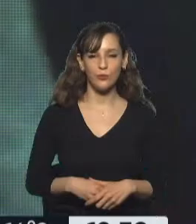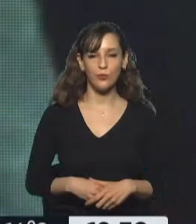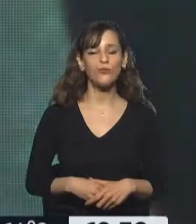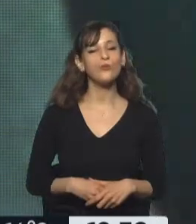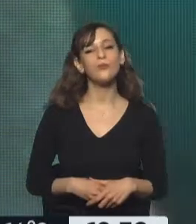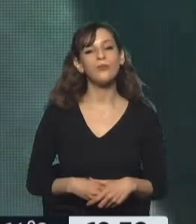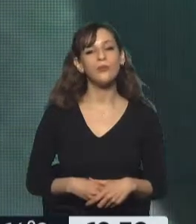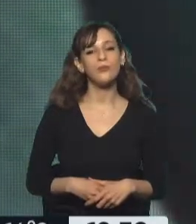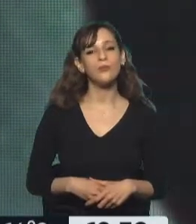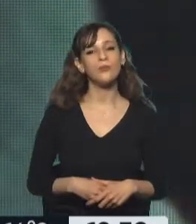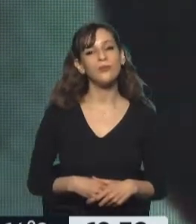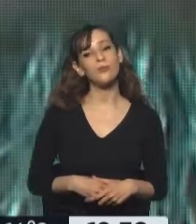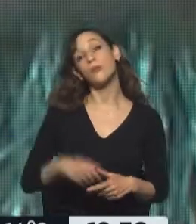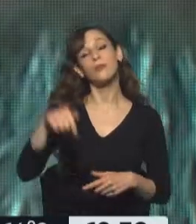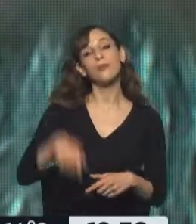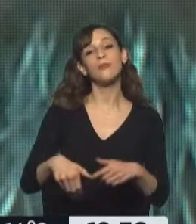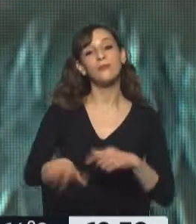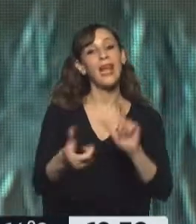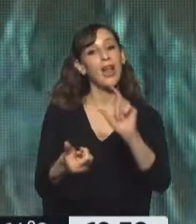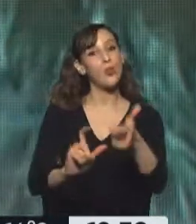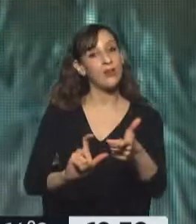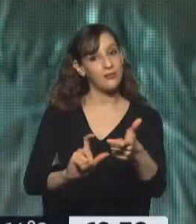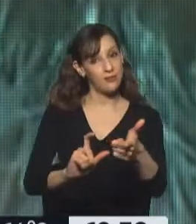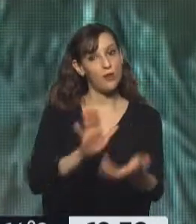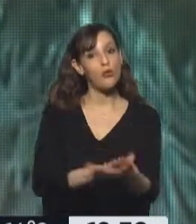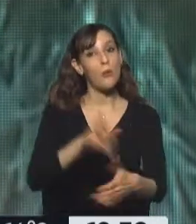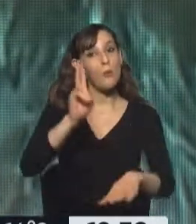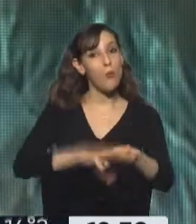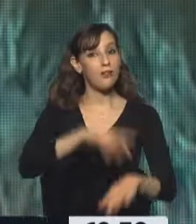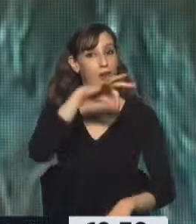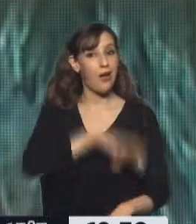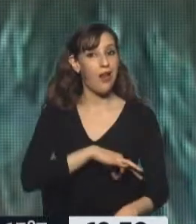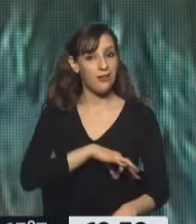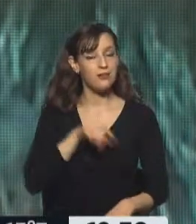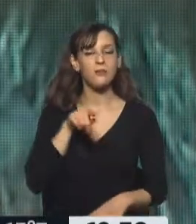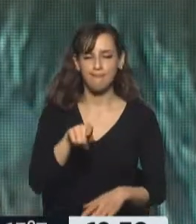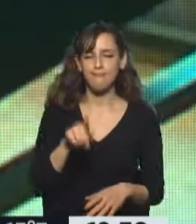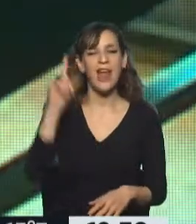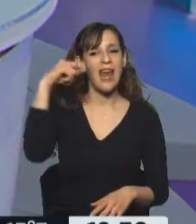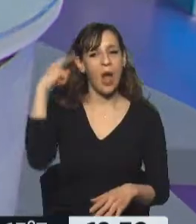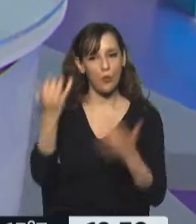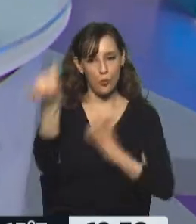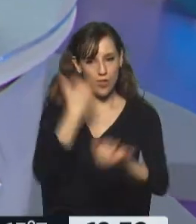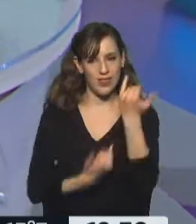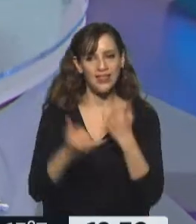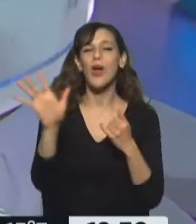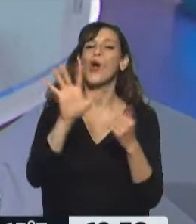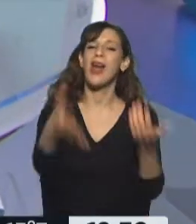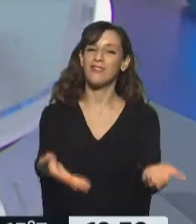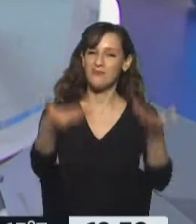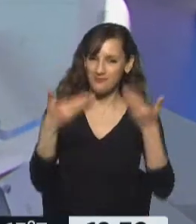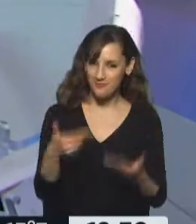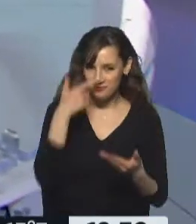se viene una actualización en ganancias está raúl dellatorre para explicarnos de qué se trata esta actualización raúl bienvenidos como